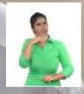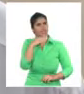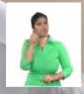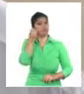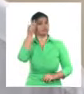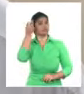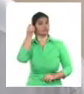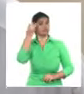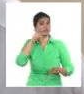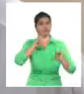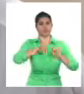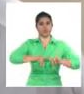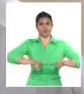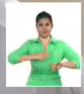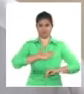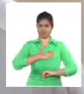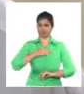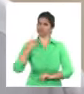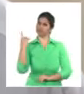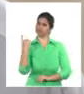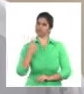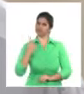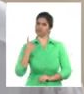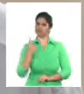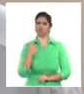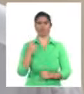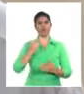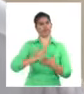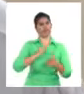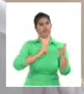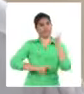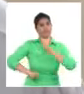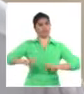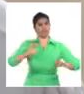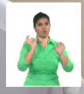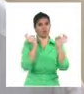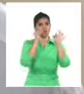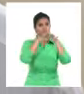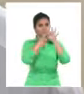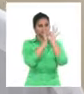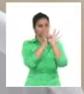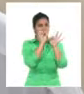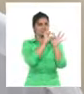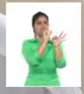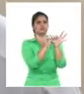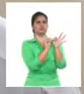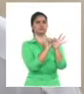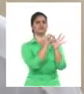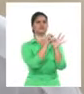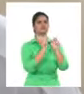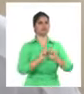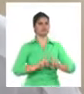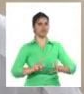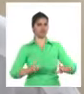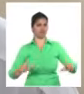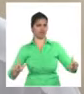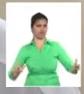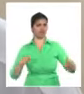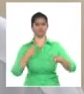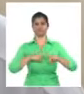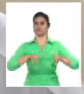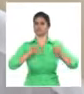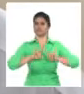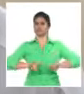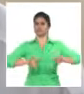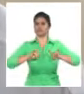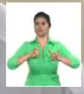la universidad nuestra para el estudio de células y en la Universidad de Ciencias Médicas para el desarrollo de